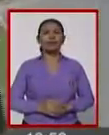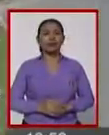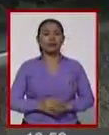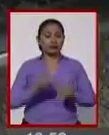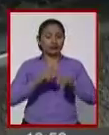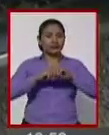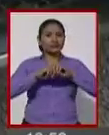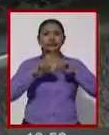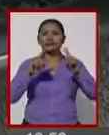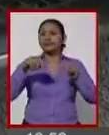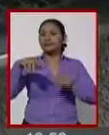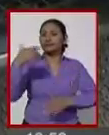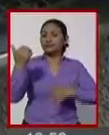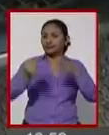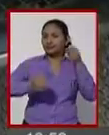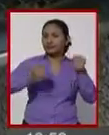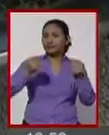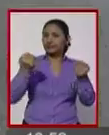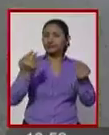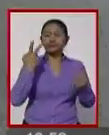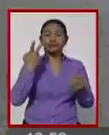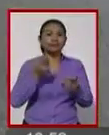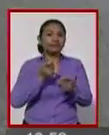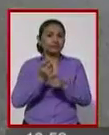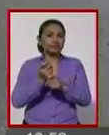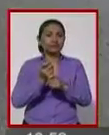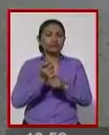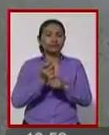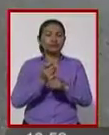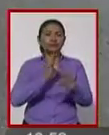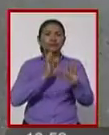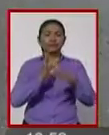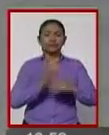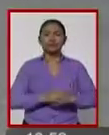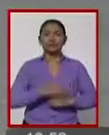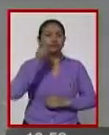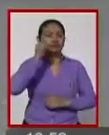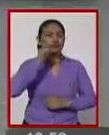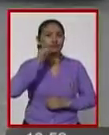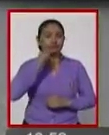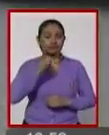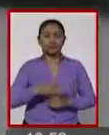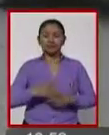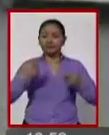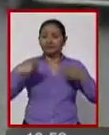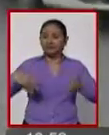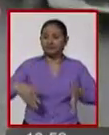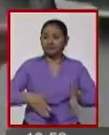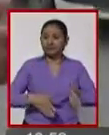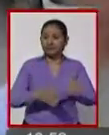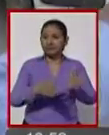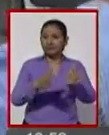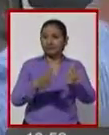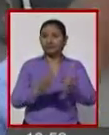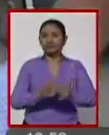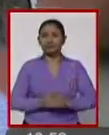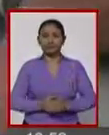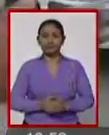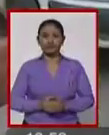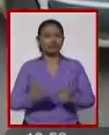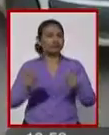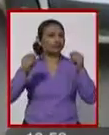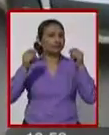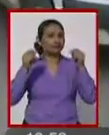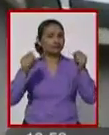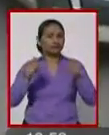Sin embargo, otro conductor que se vio perjudicado fue quien habló. Ella vino en este carril y se dobló